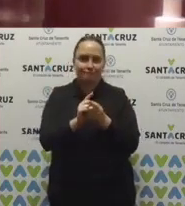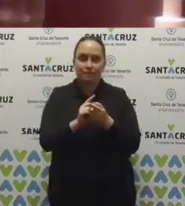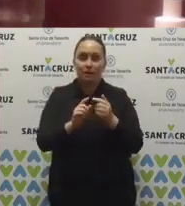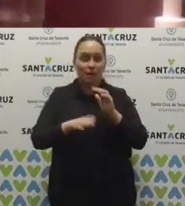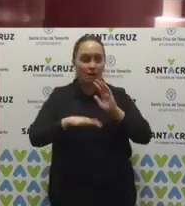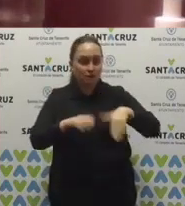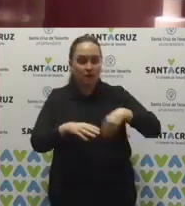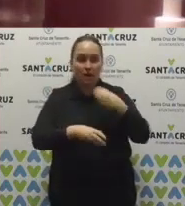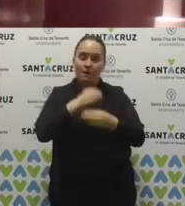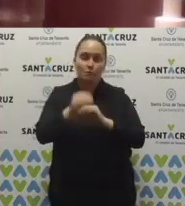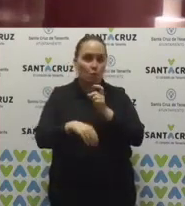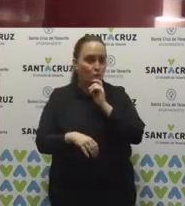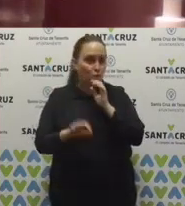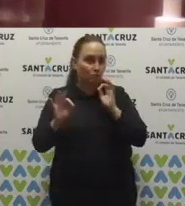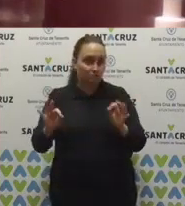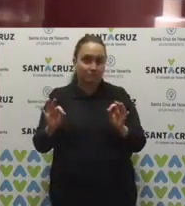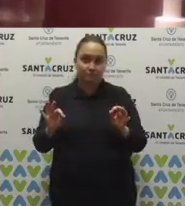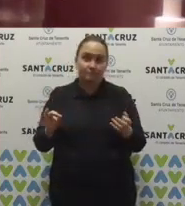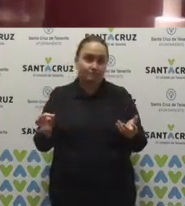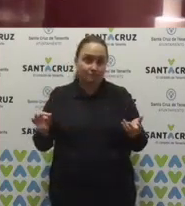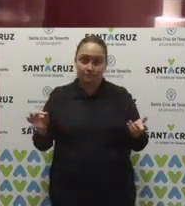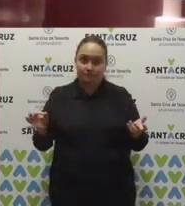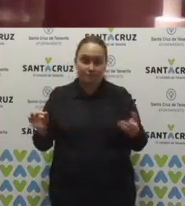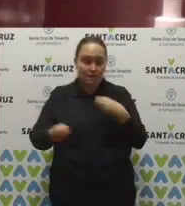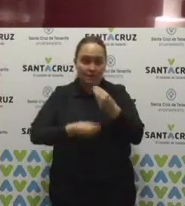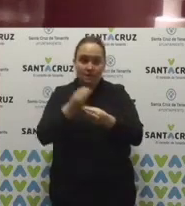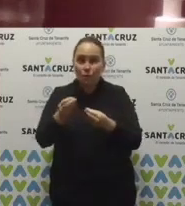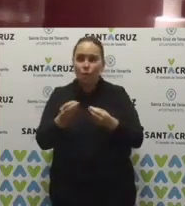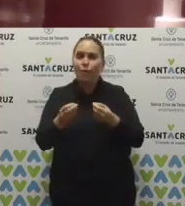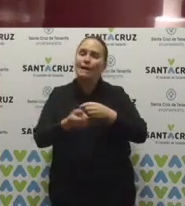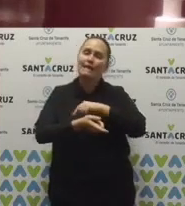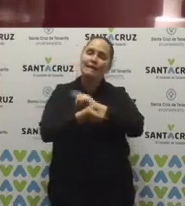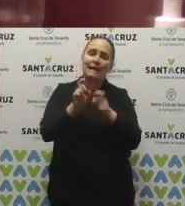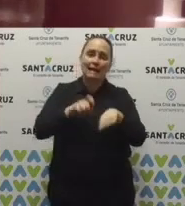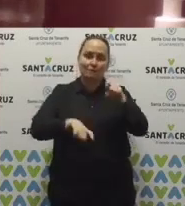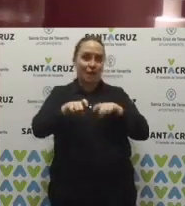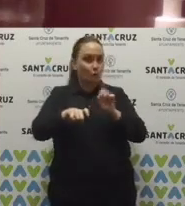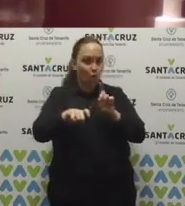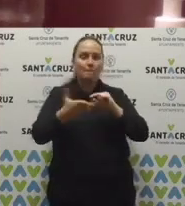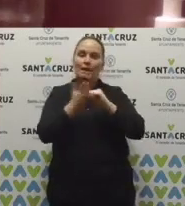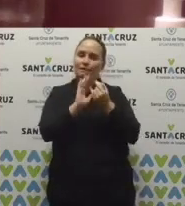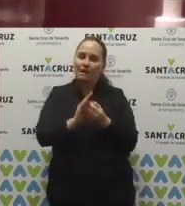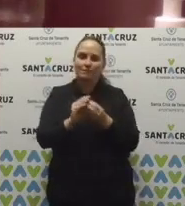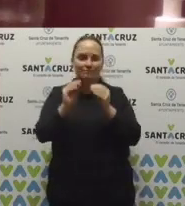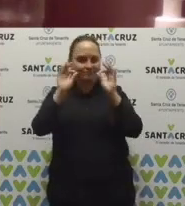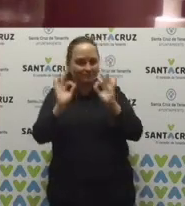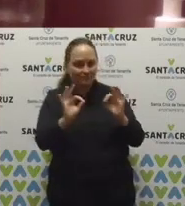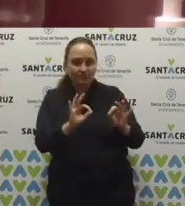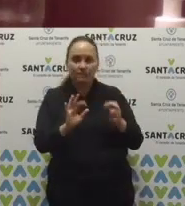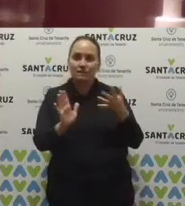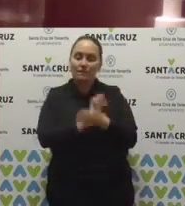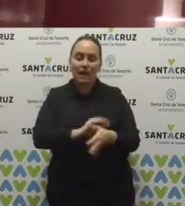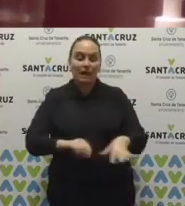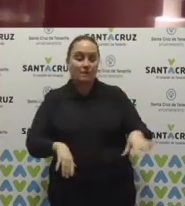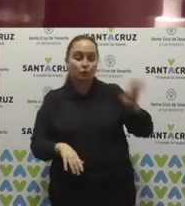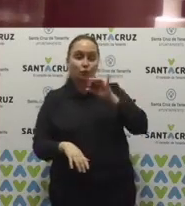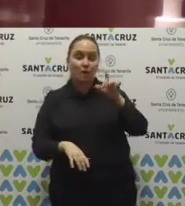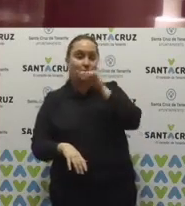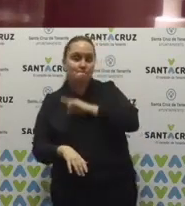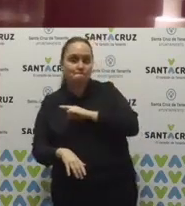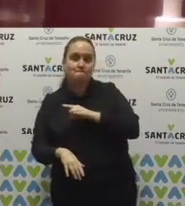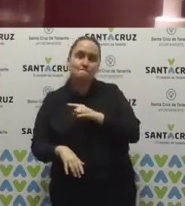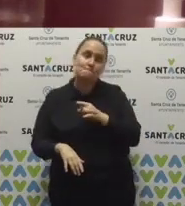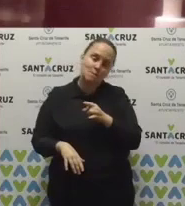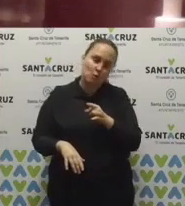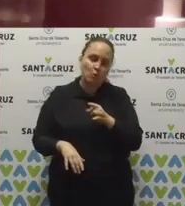llegó de forma no rectificar planificar de forma rectificar es una decisión que se toma de forma errónea en este caso